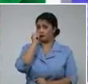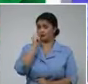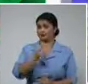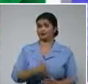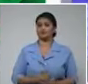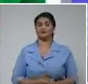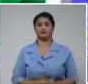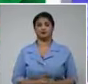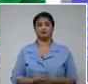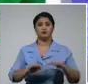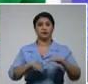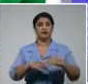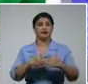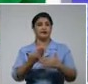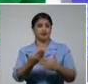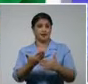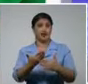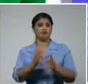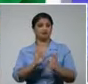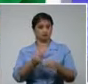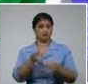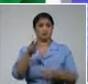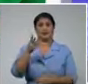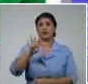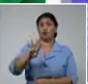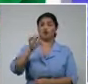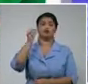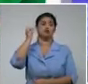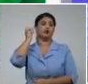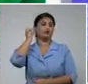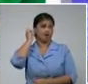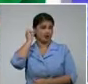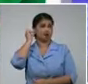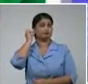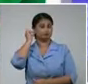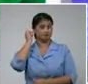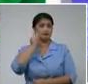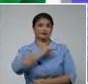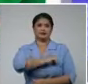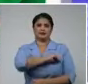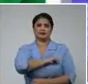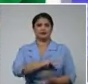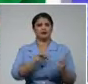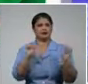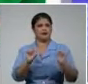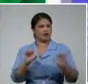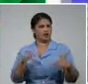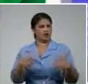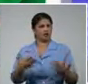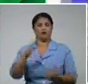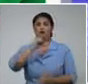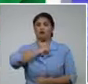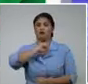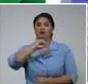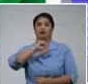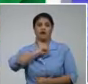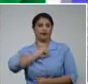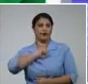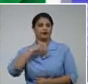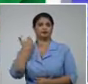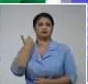día 24 de febrero presentó tos seca, fiebre alta